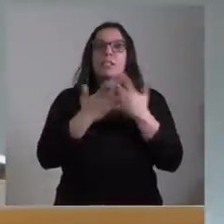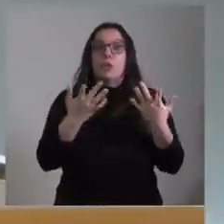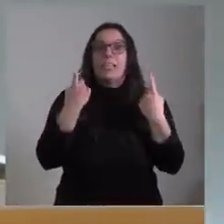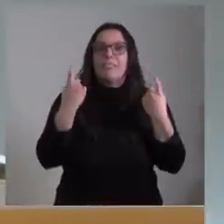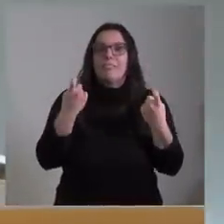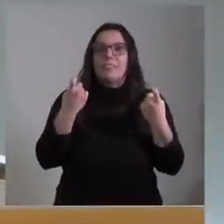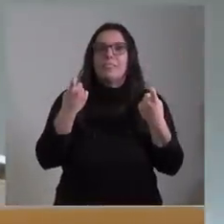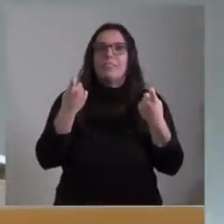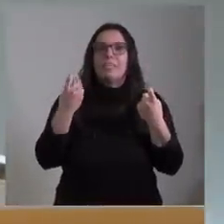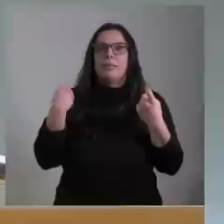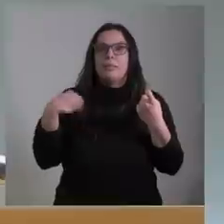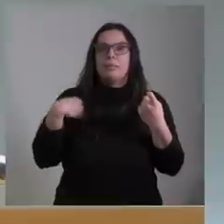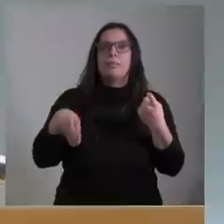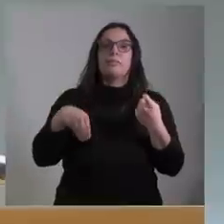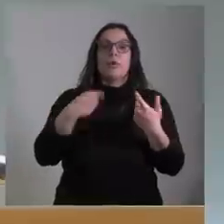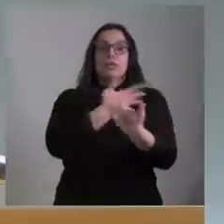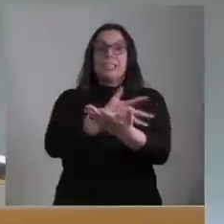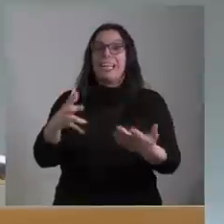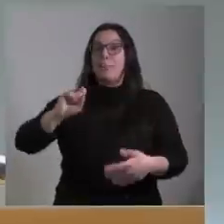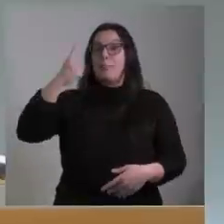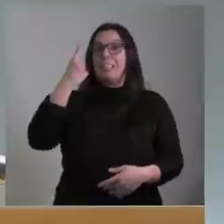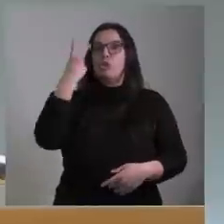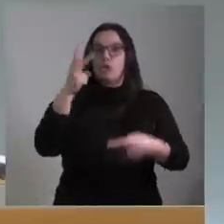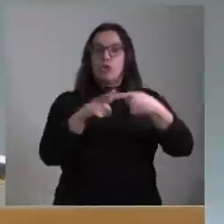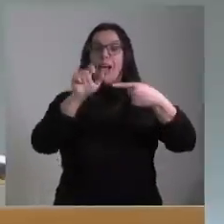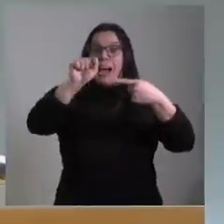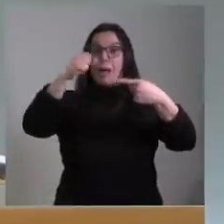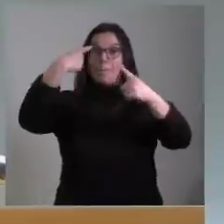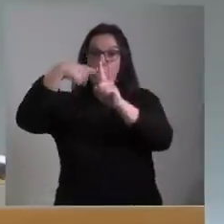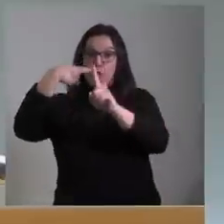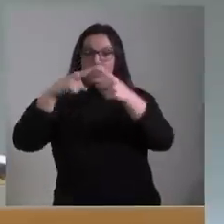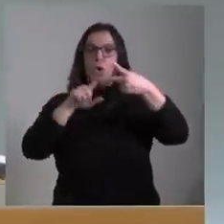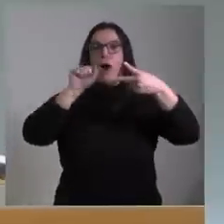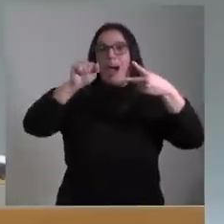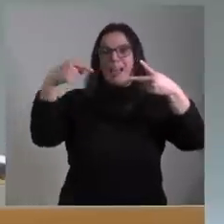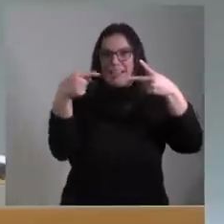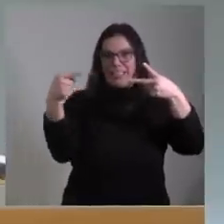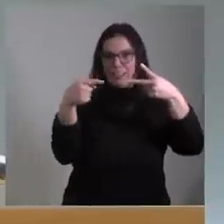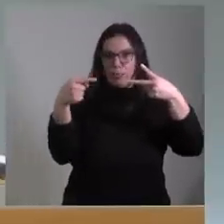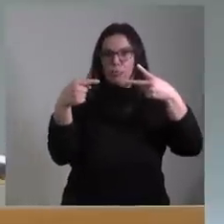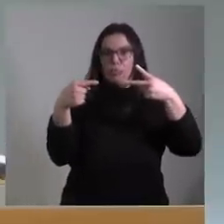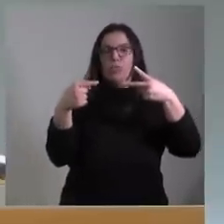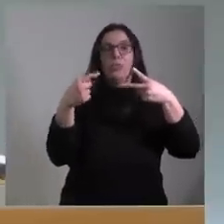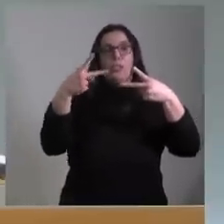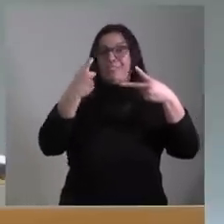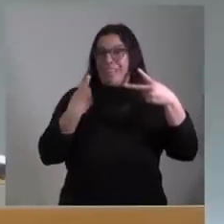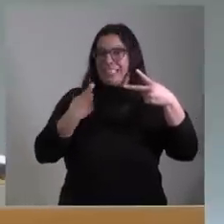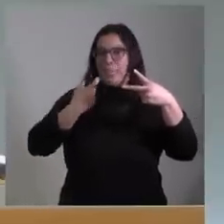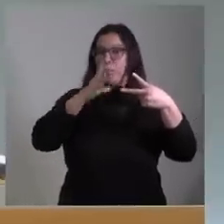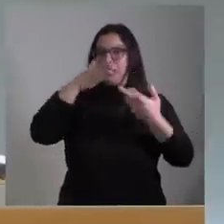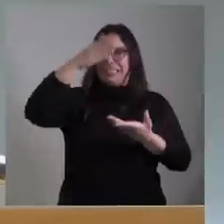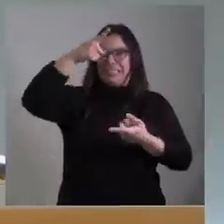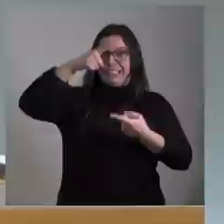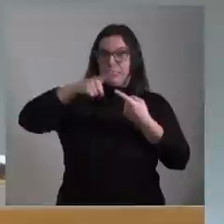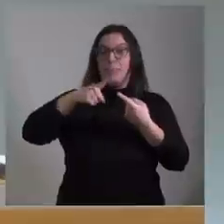necesidad de sangre es especialmente perentoria en dos grupos a positivo y a negativo hemos venido comprobando que cuando hacemos